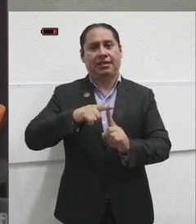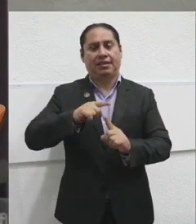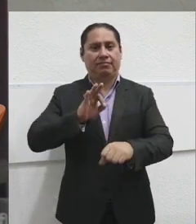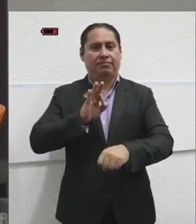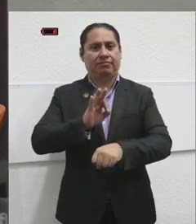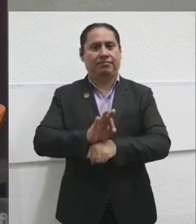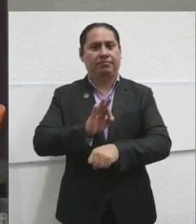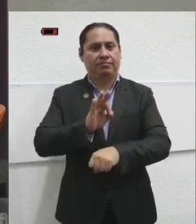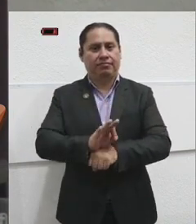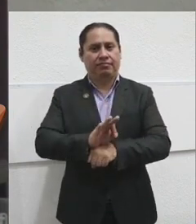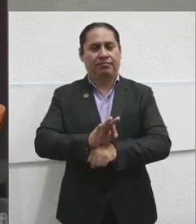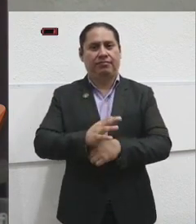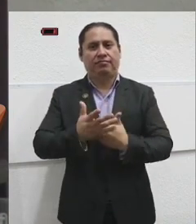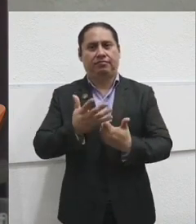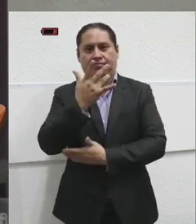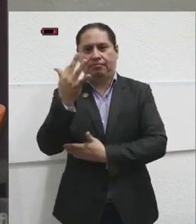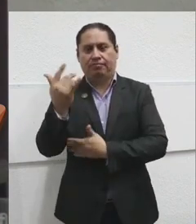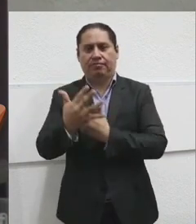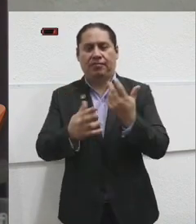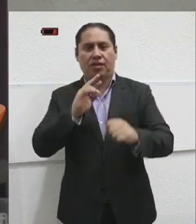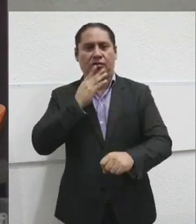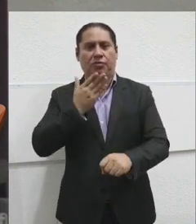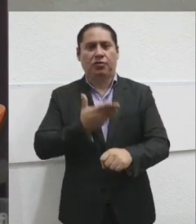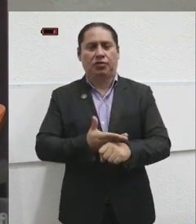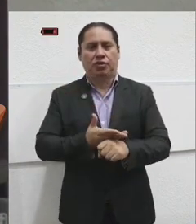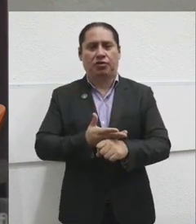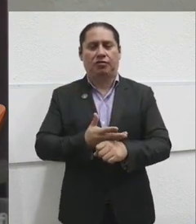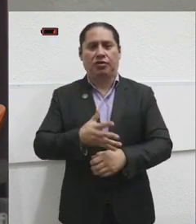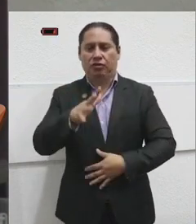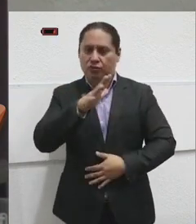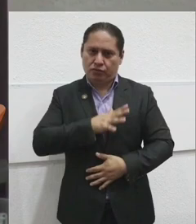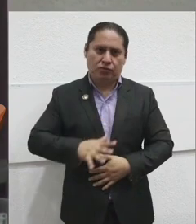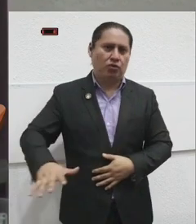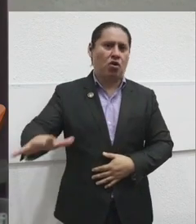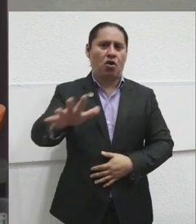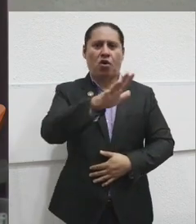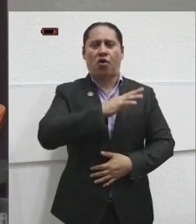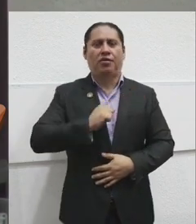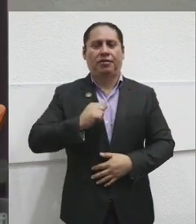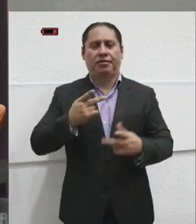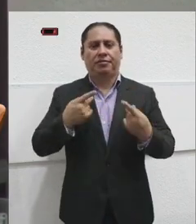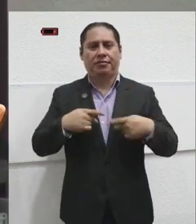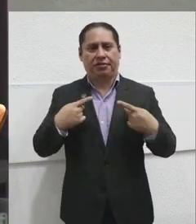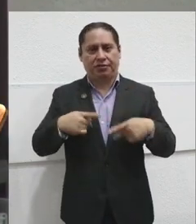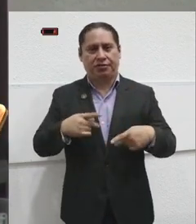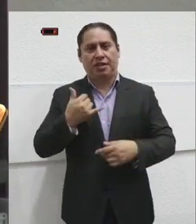protección ambiental, y eso nos corresponde desde el legislativo